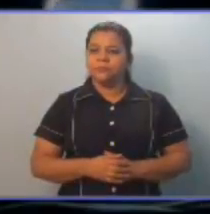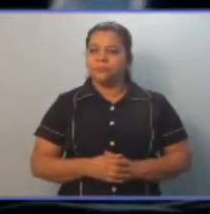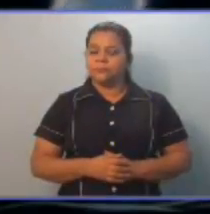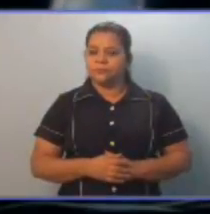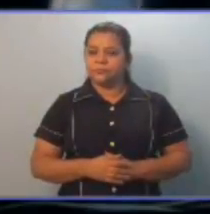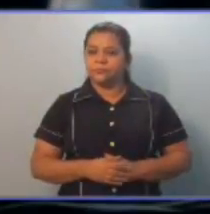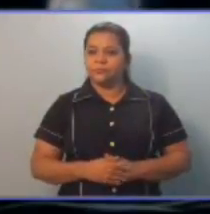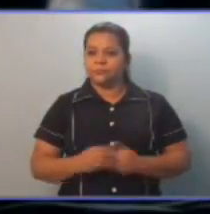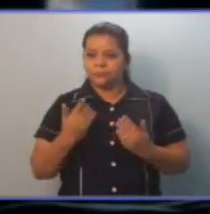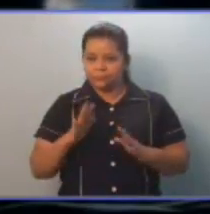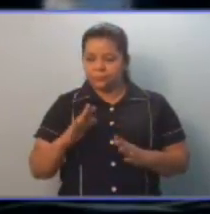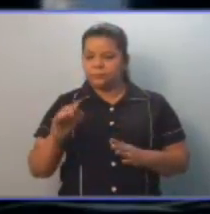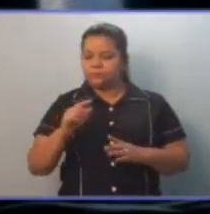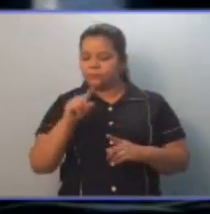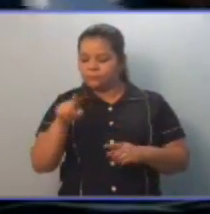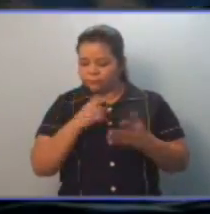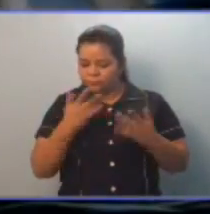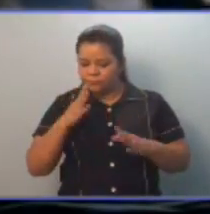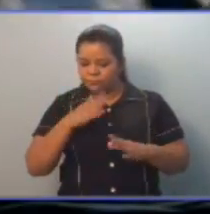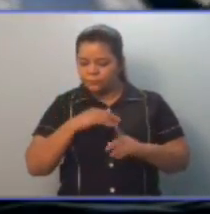Usted en su mesa tiene 3 preguntas